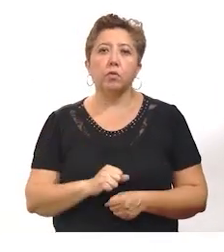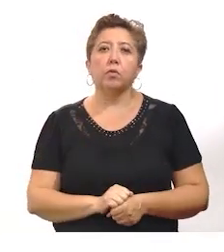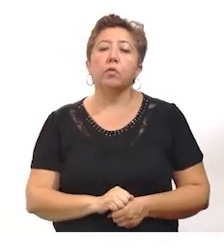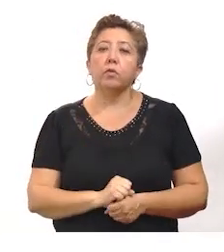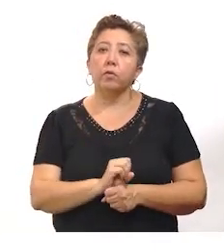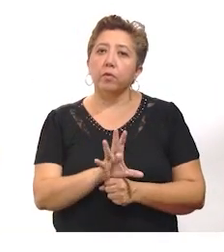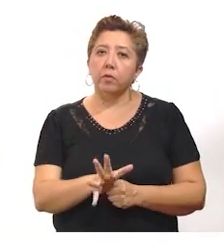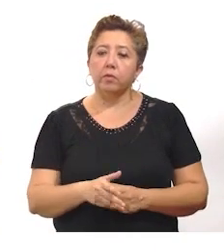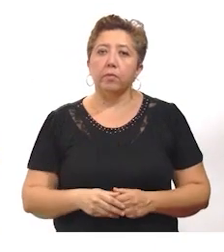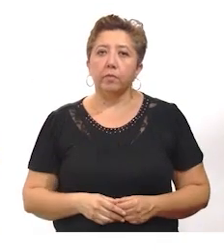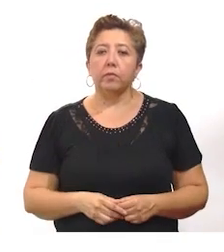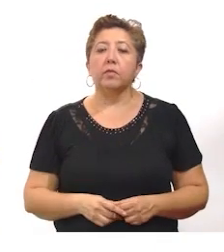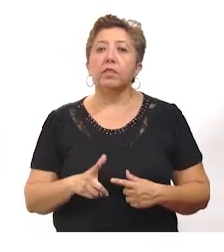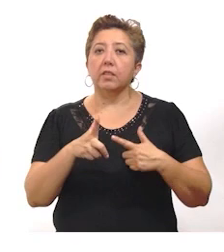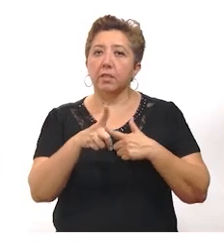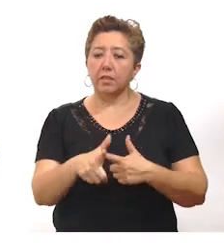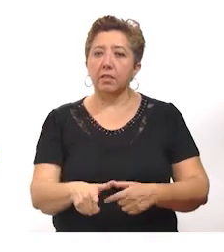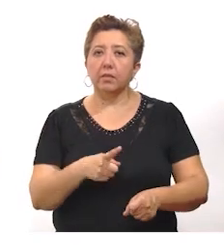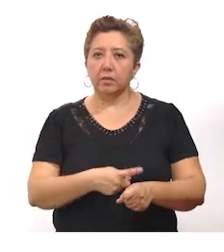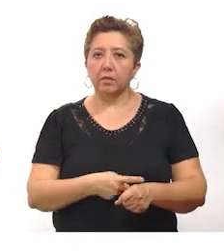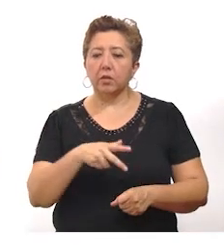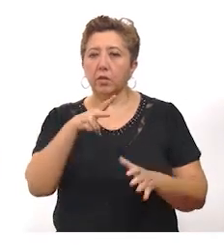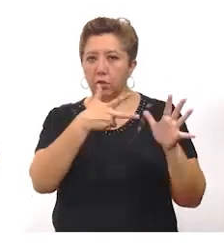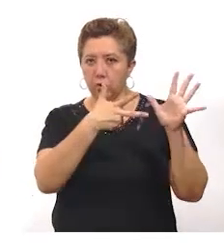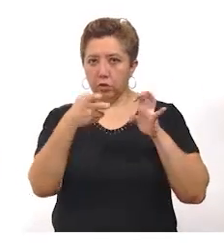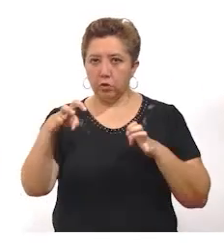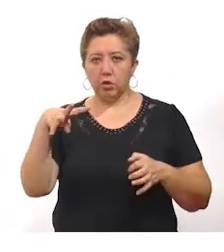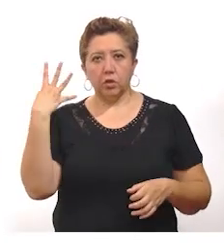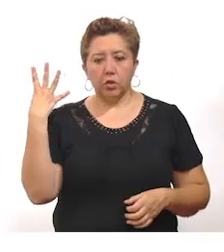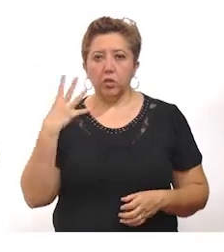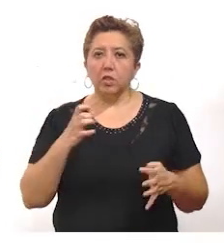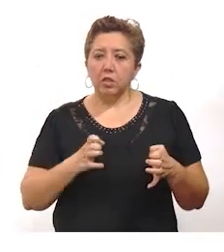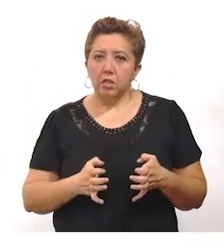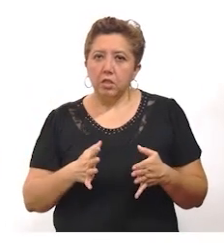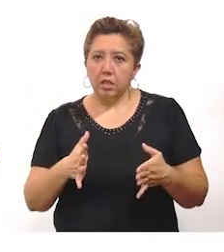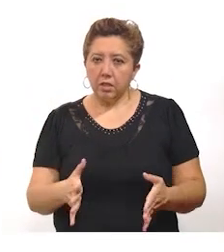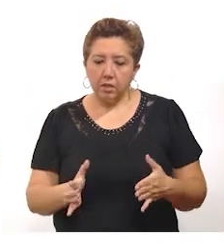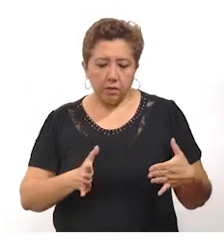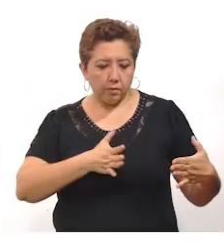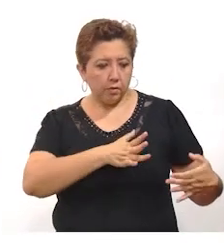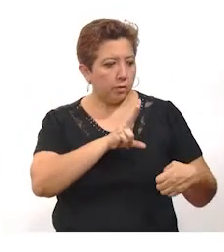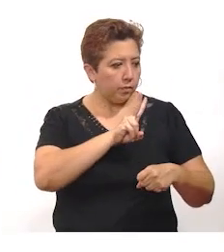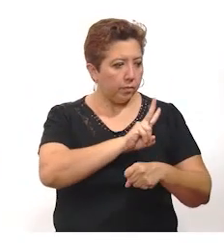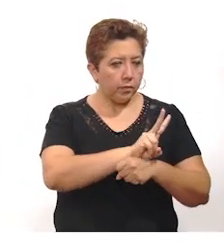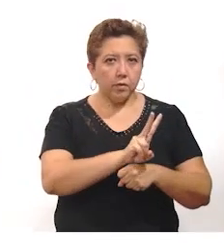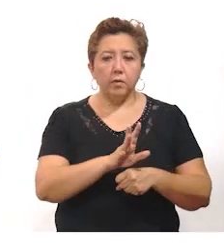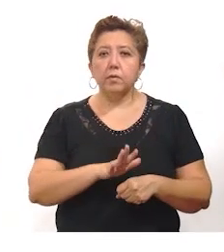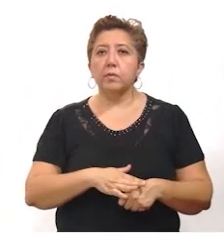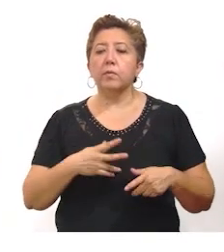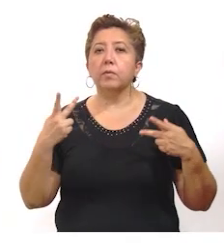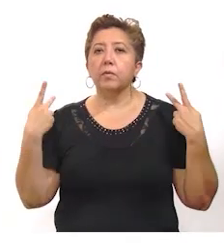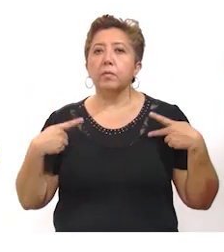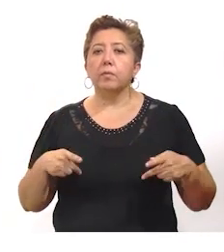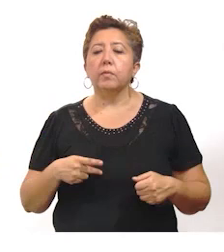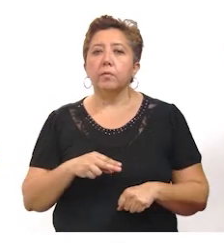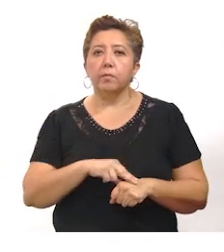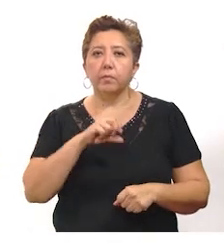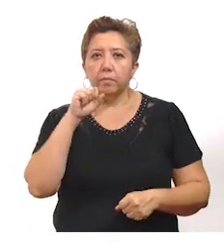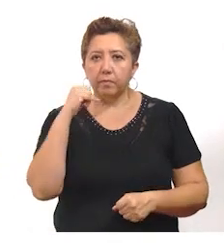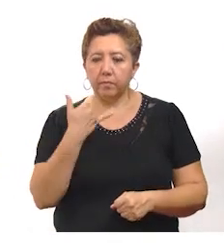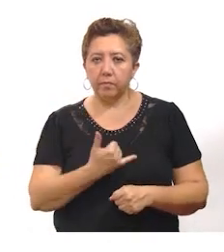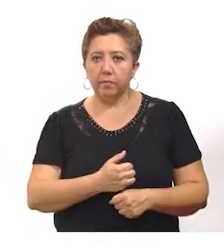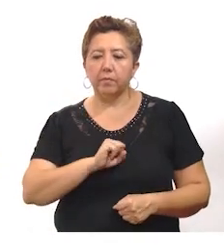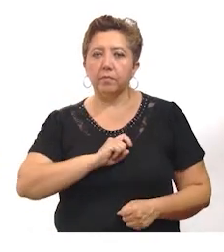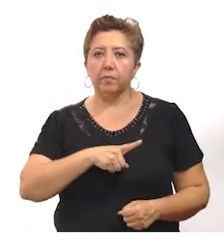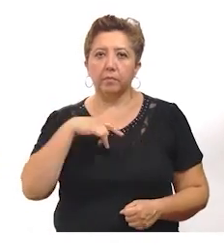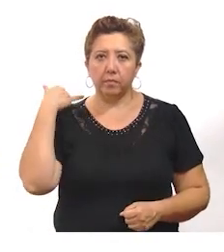del coronavirus. De los casos activos, 814 están estables, aislados, monitoreados constantemente por